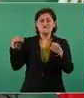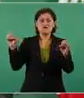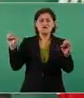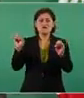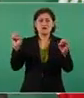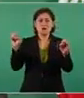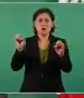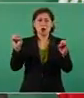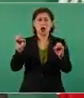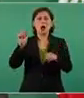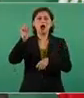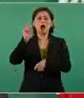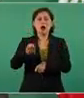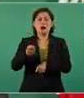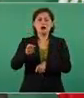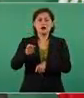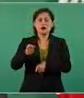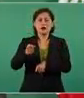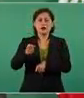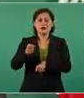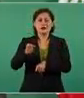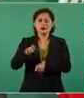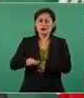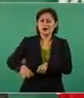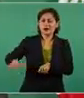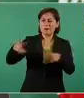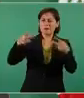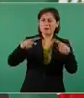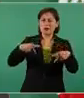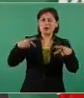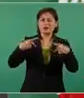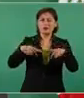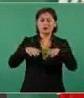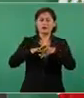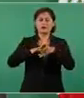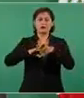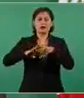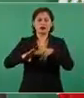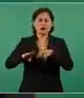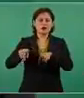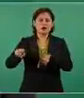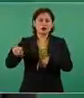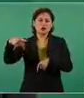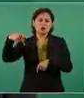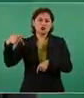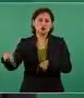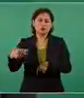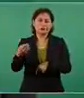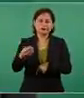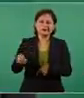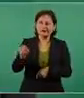la población que se ve obligada a emigrar,